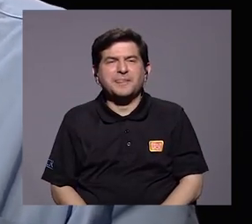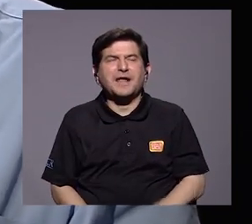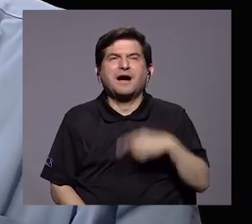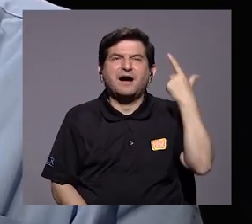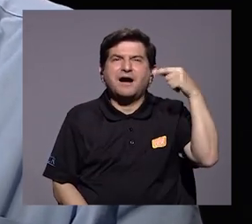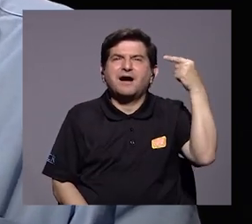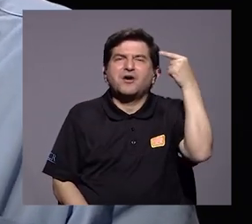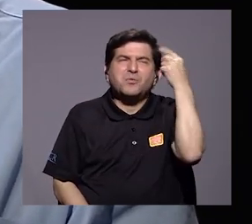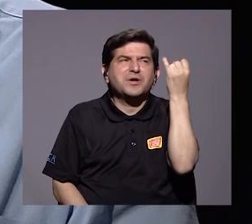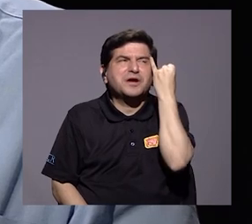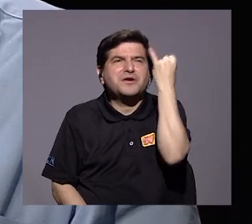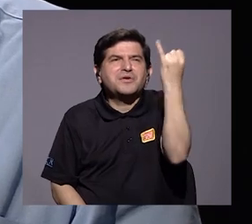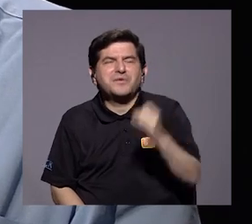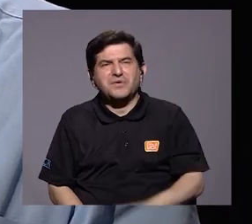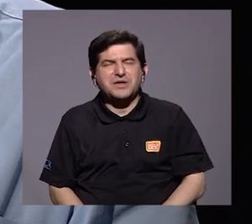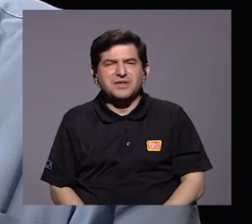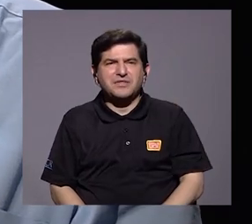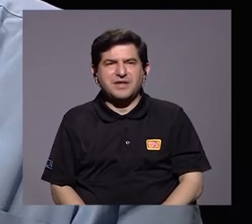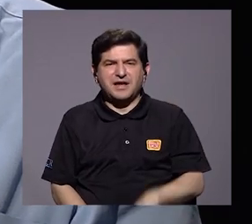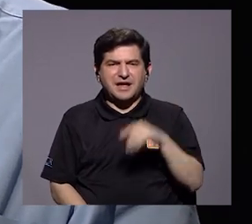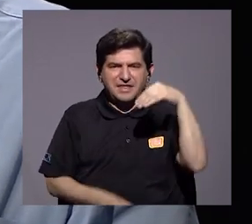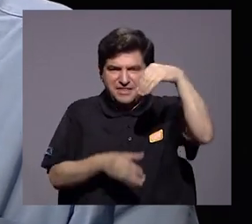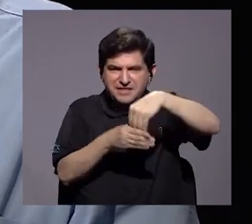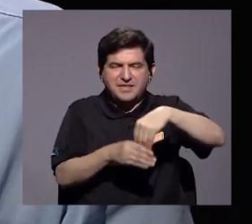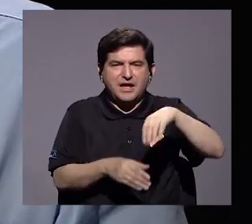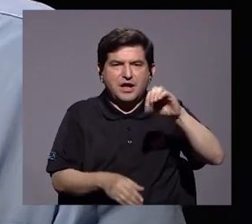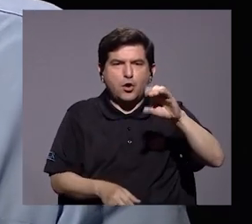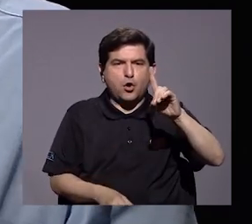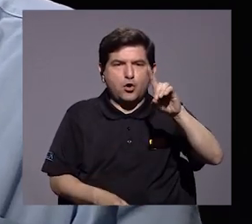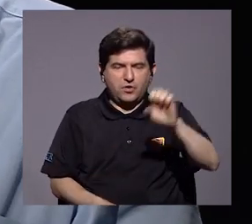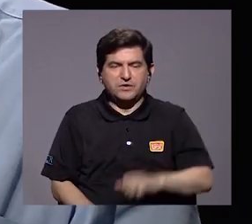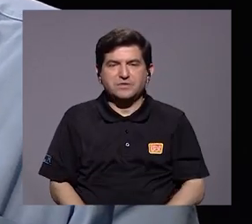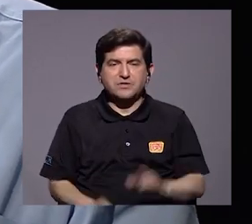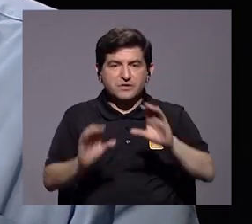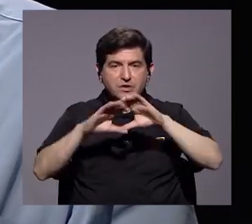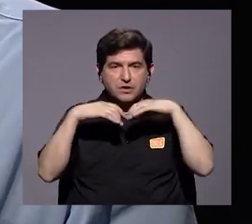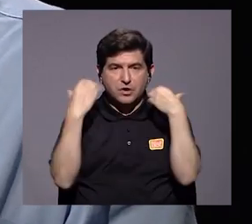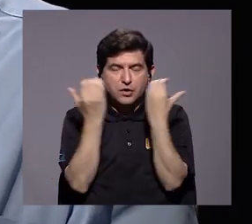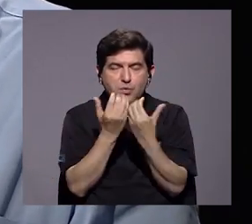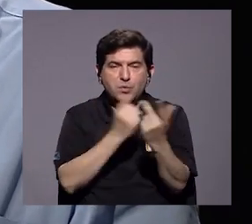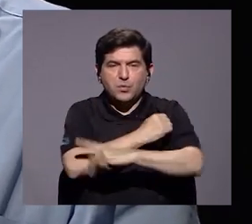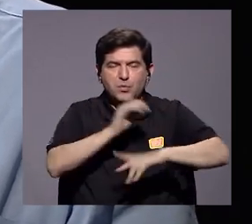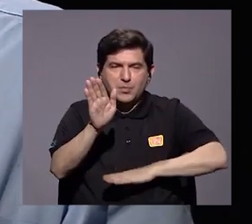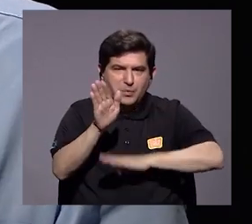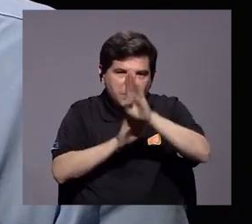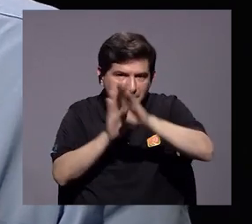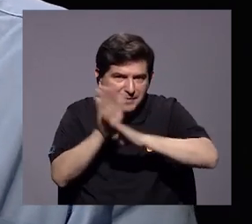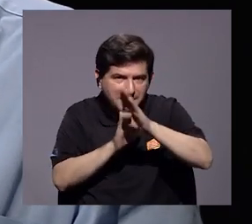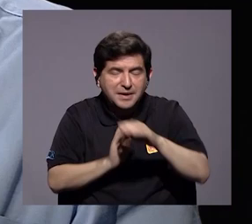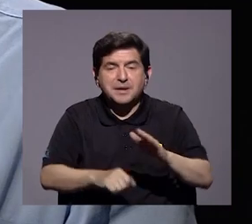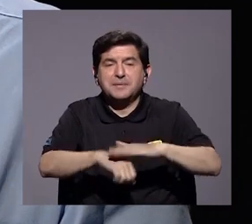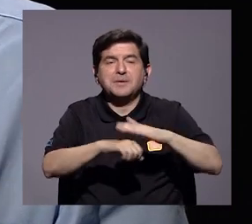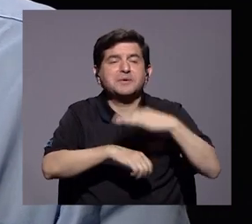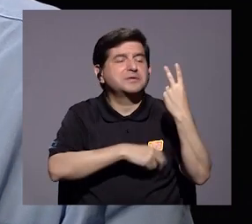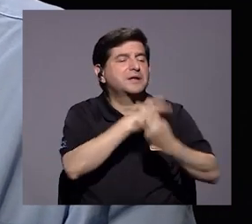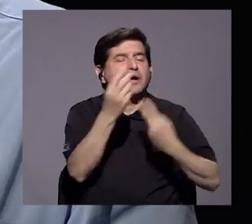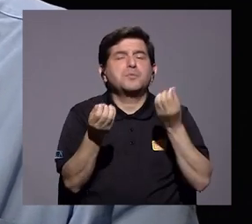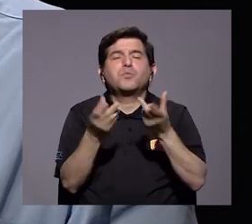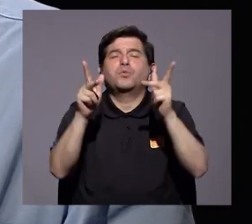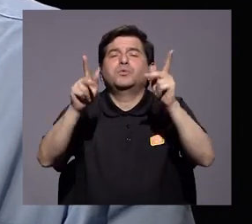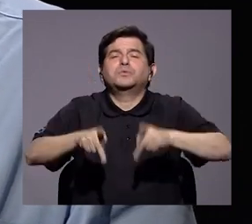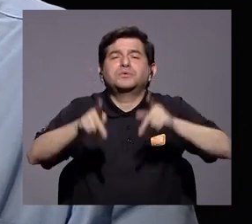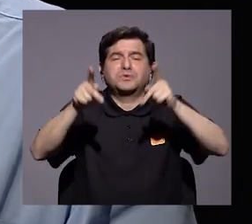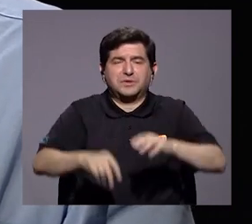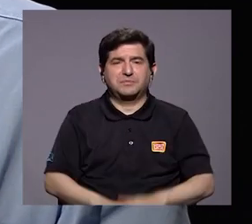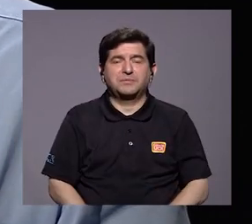el gobierno de la idea de pertenecer a la ocde el club de los países desarrollados y probablemente sólo a permitir viajar a mucha gente